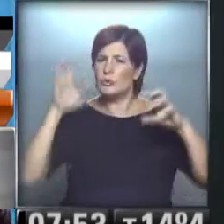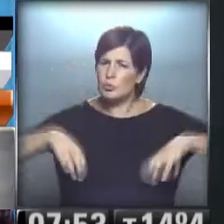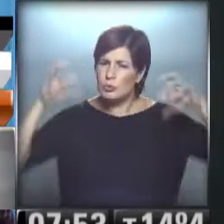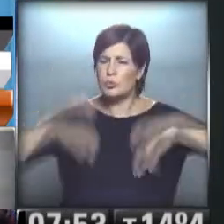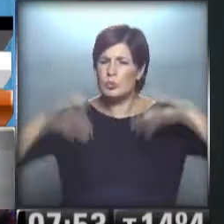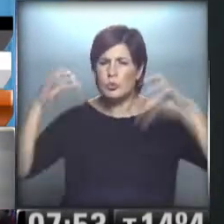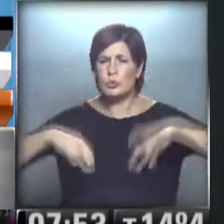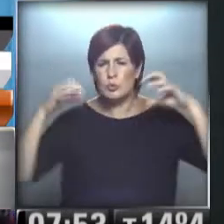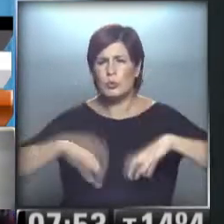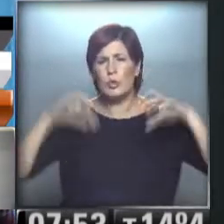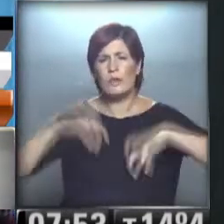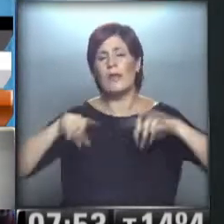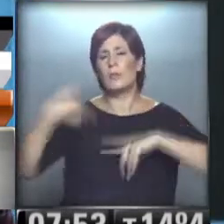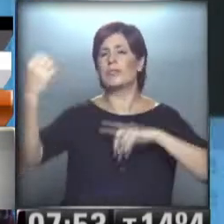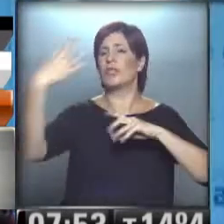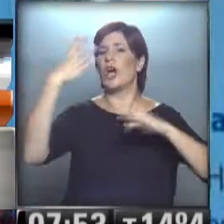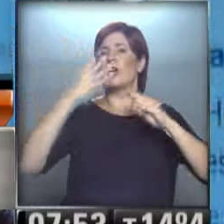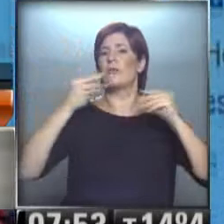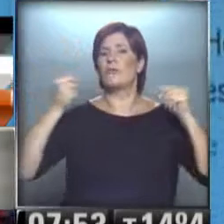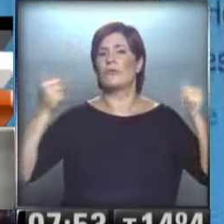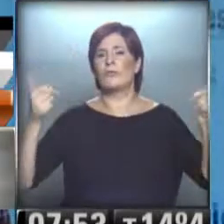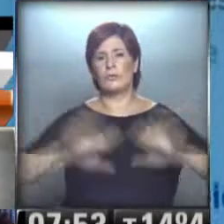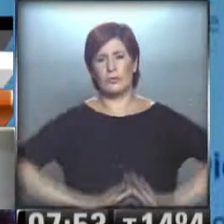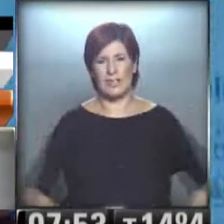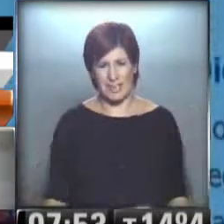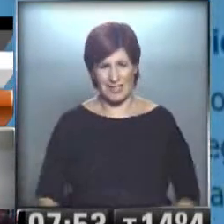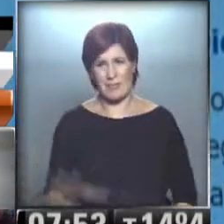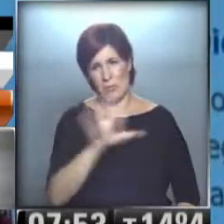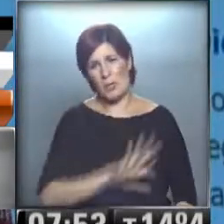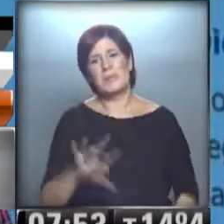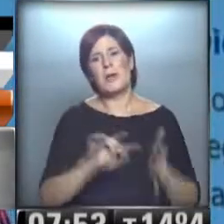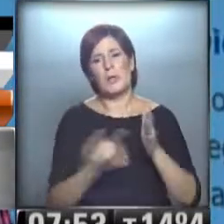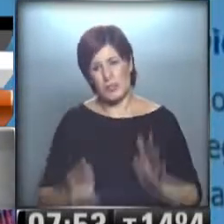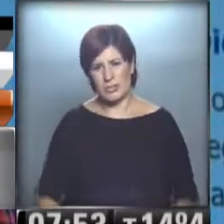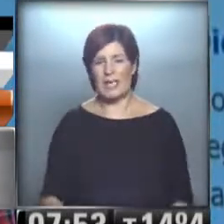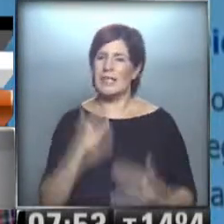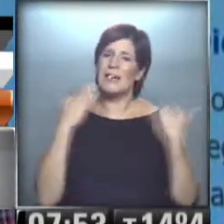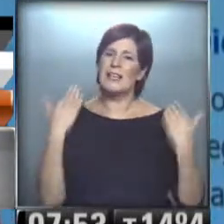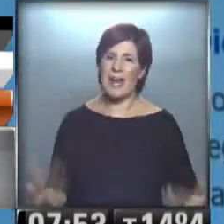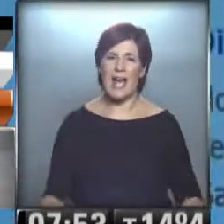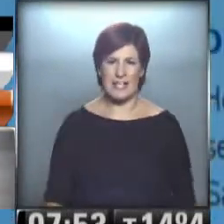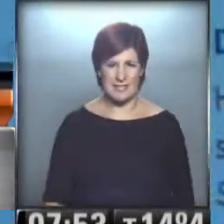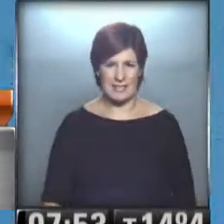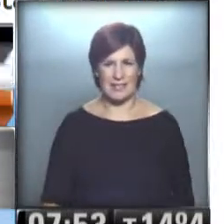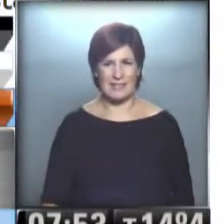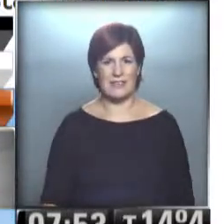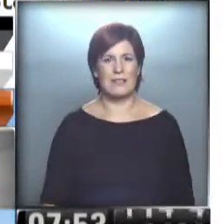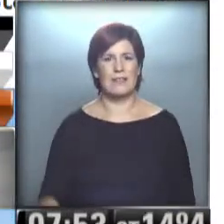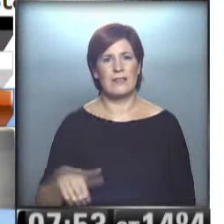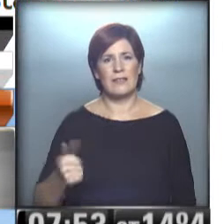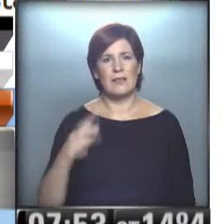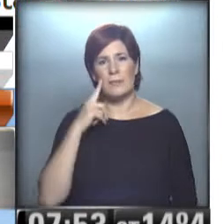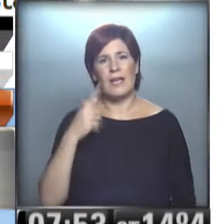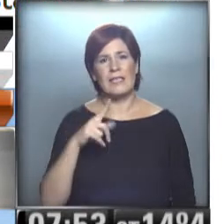al final del día ya salía el sol en buena parte de la provincia, sobre todo al oeste. Muchísimas gracias por tu foto en esta mañana.